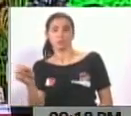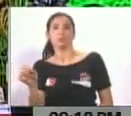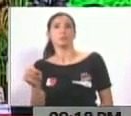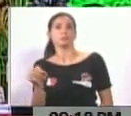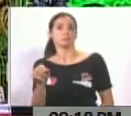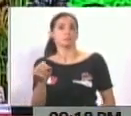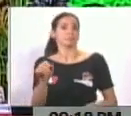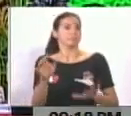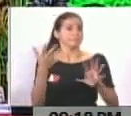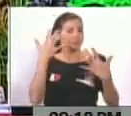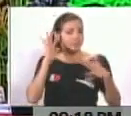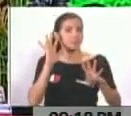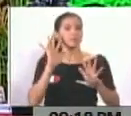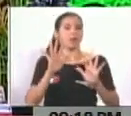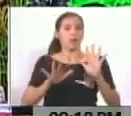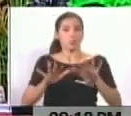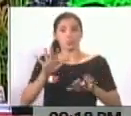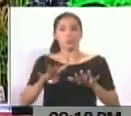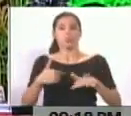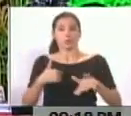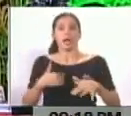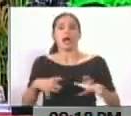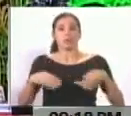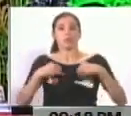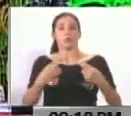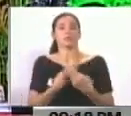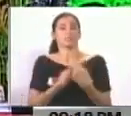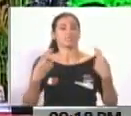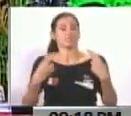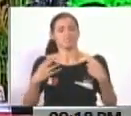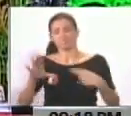muchas. Y asumimos ese juramento con la vida.